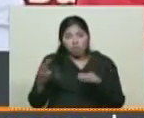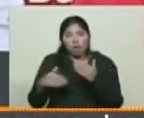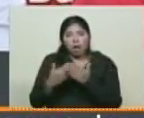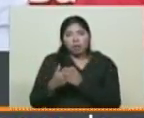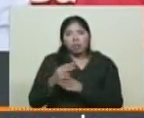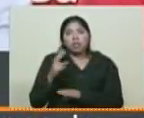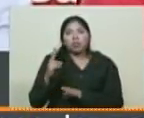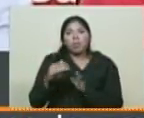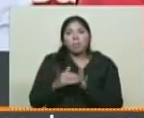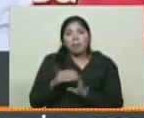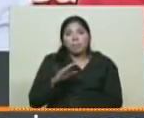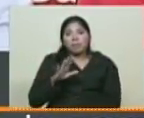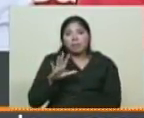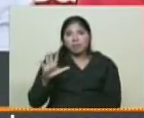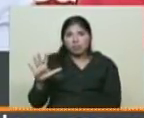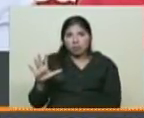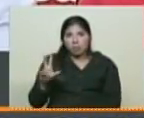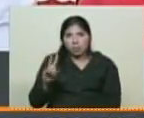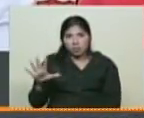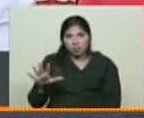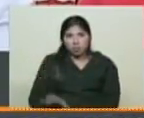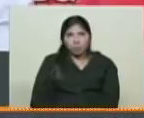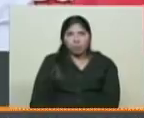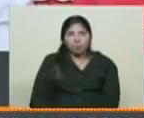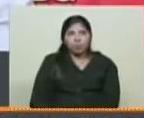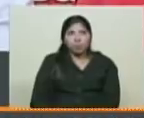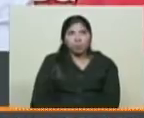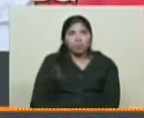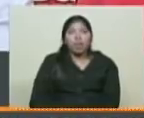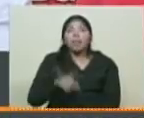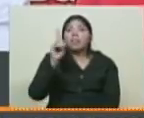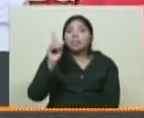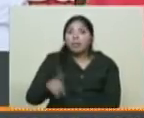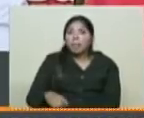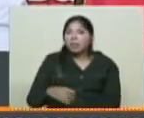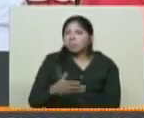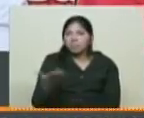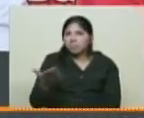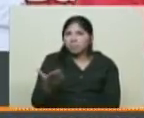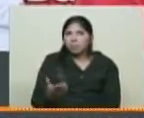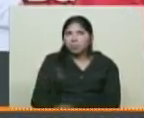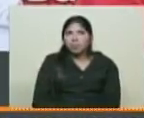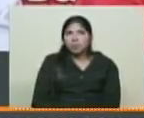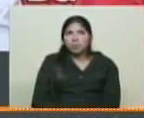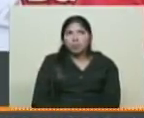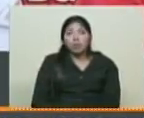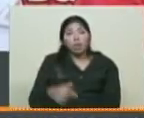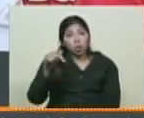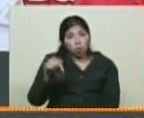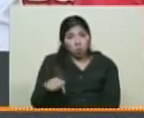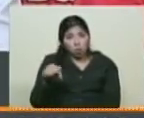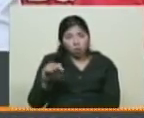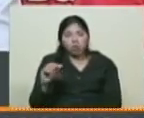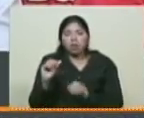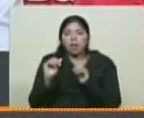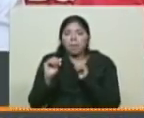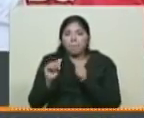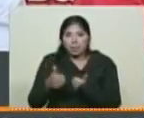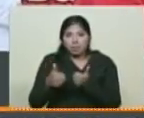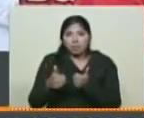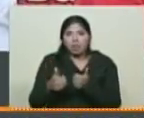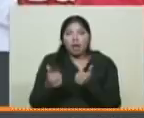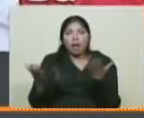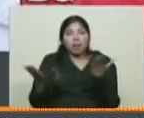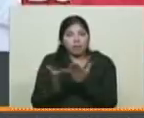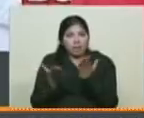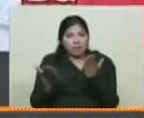2018-2025. De igual manera, nosotros queremos destacar el día de hoy el comienzo de clase.